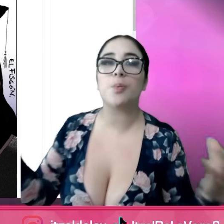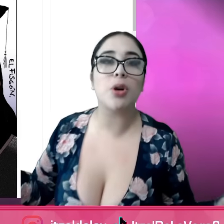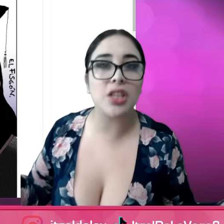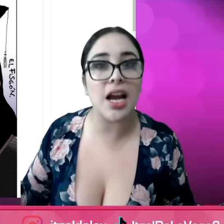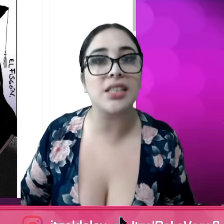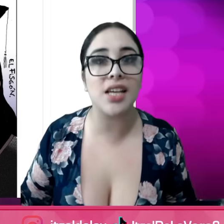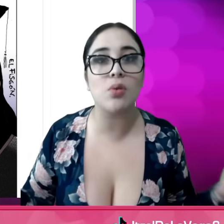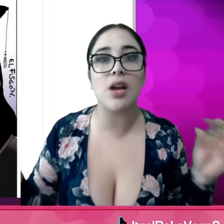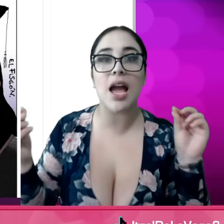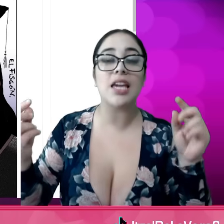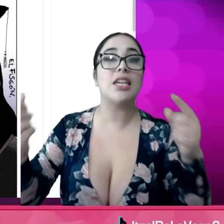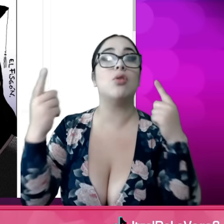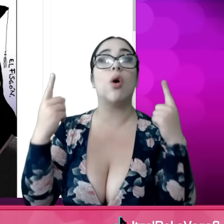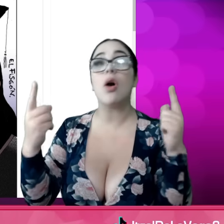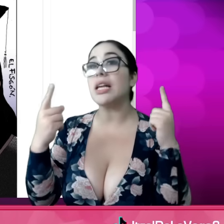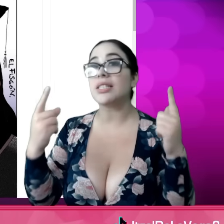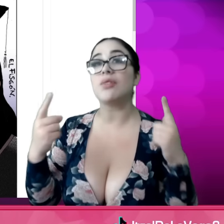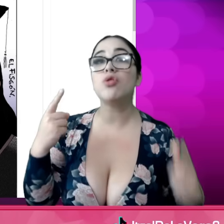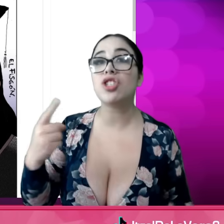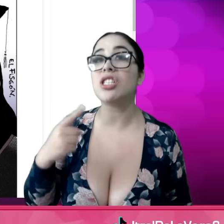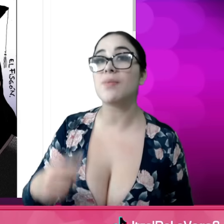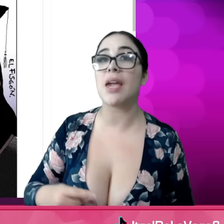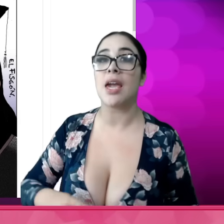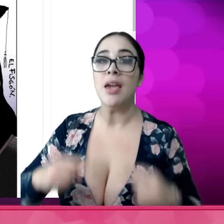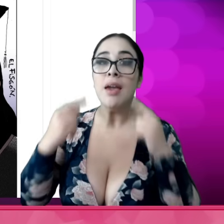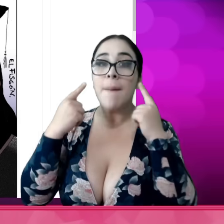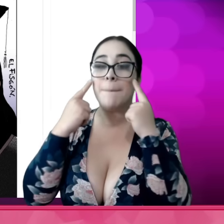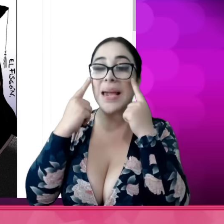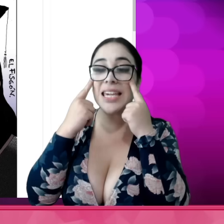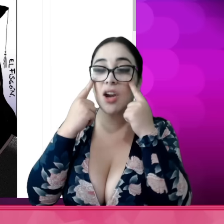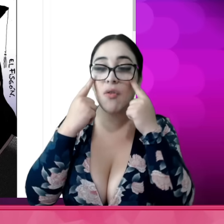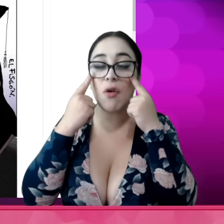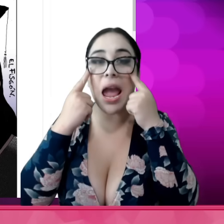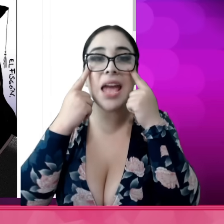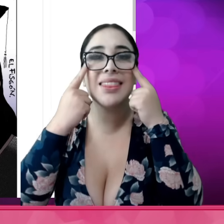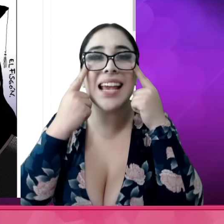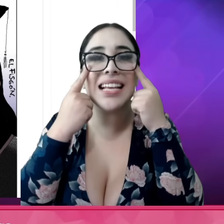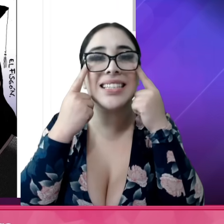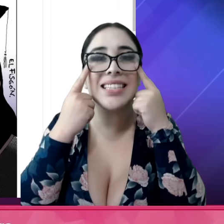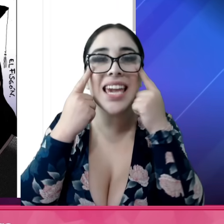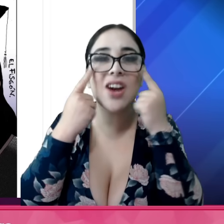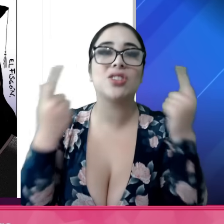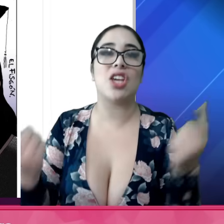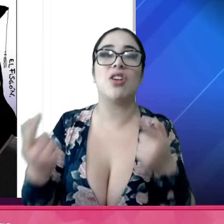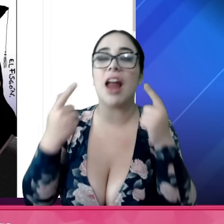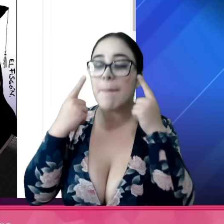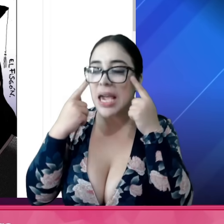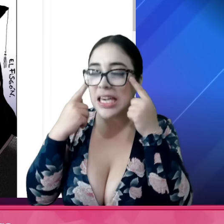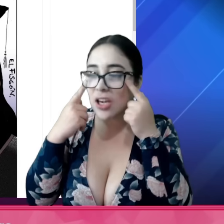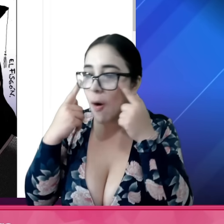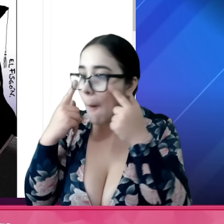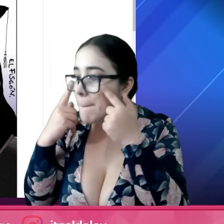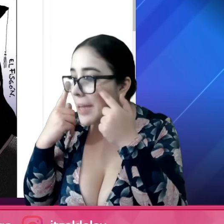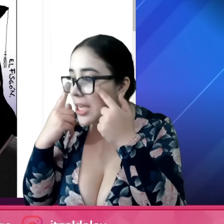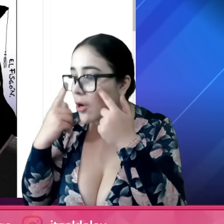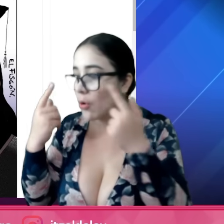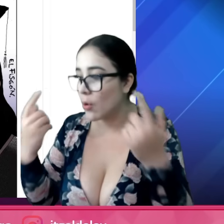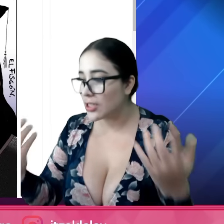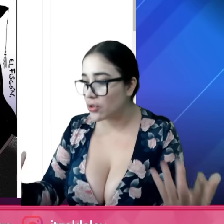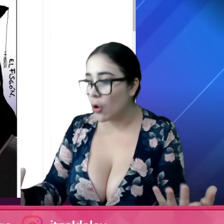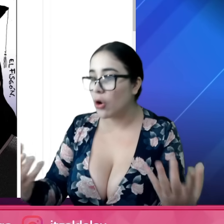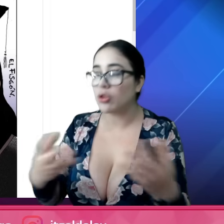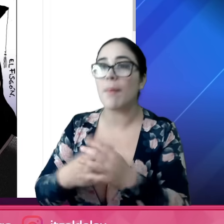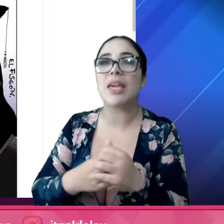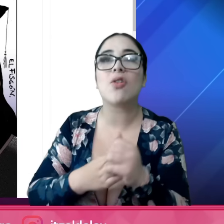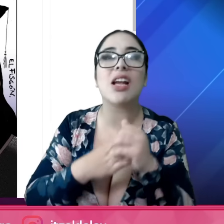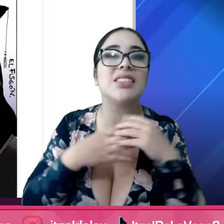la esposa de García Luna. Y no es un chisme, México fue testigo, señora. México no